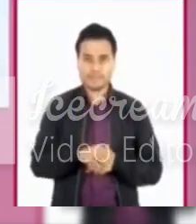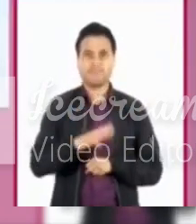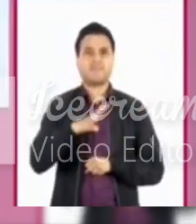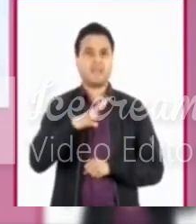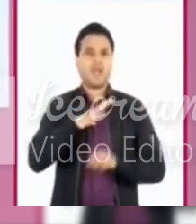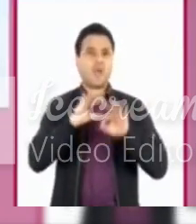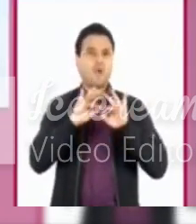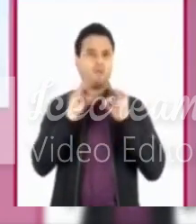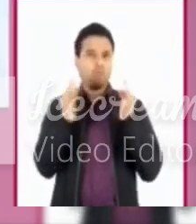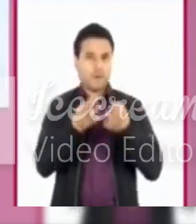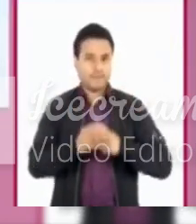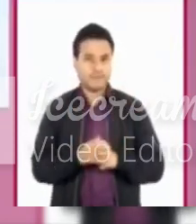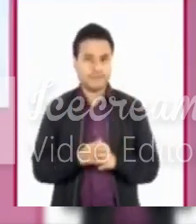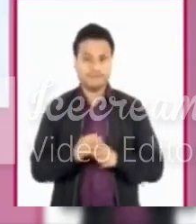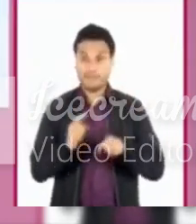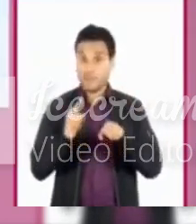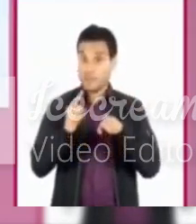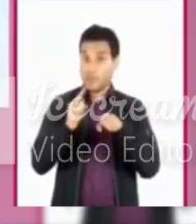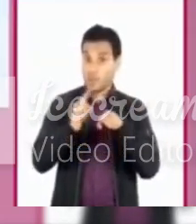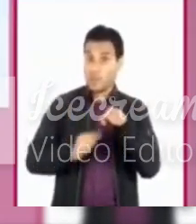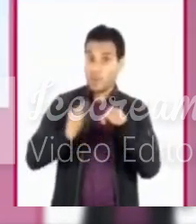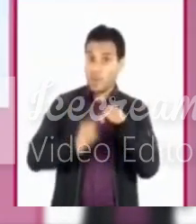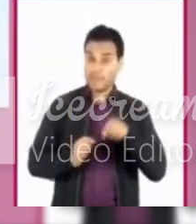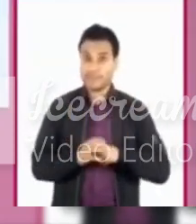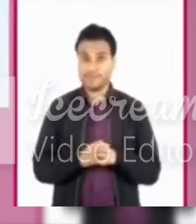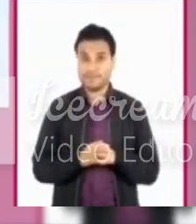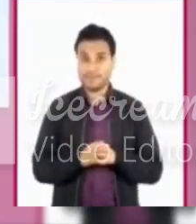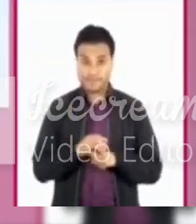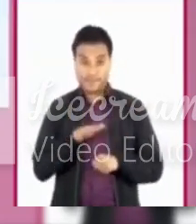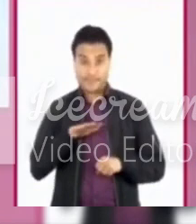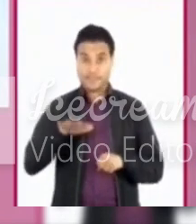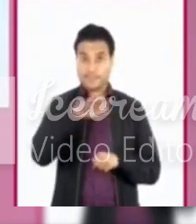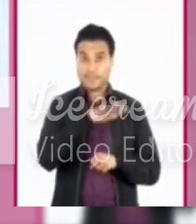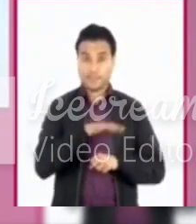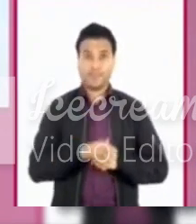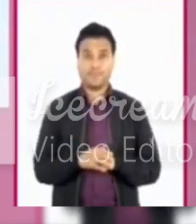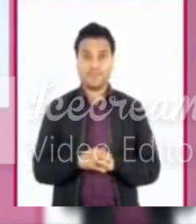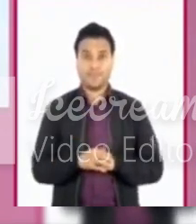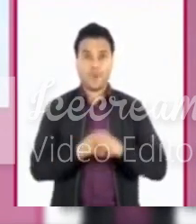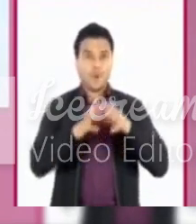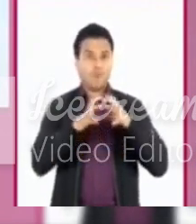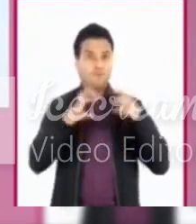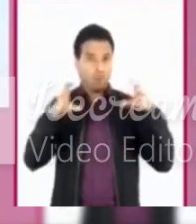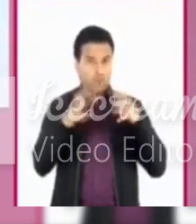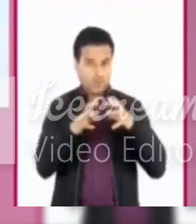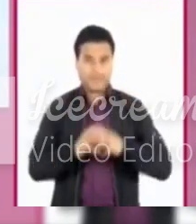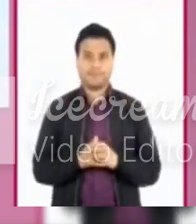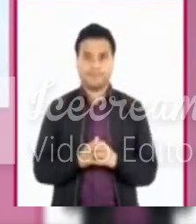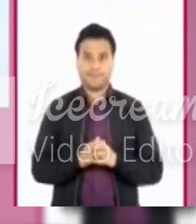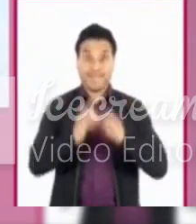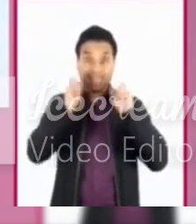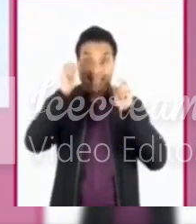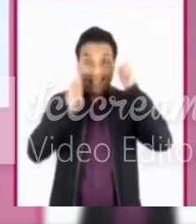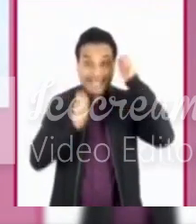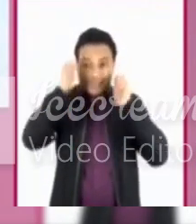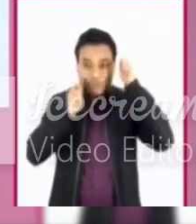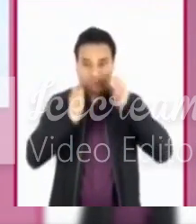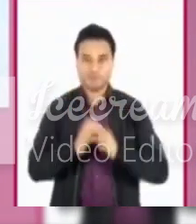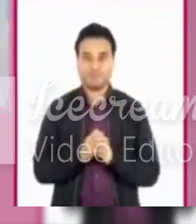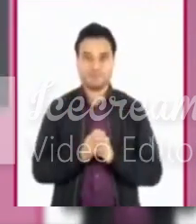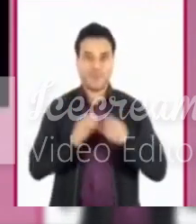figuras, colores, espacios, volumen, gestos